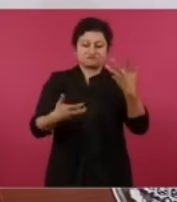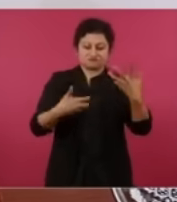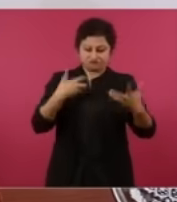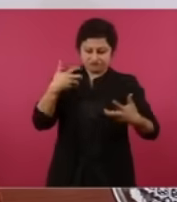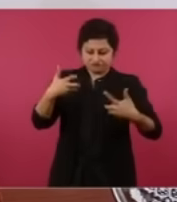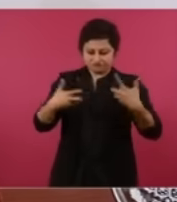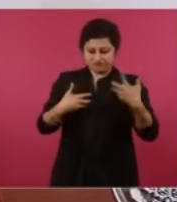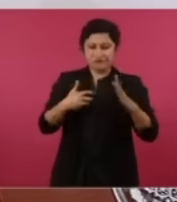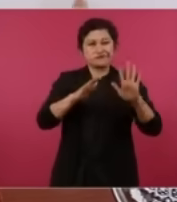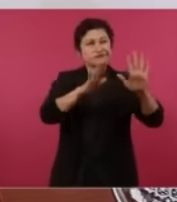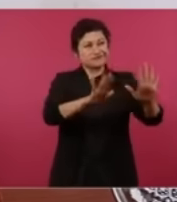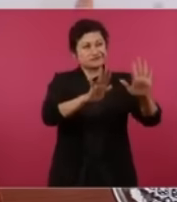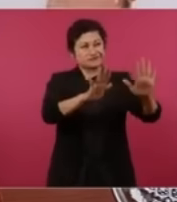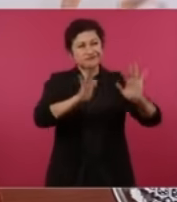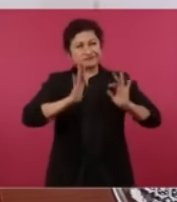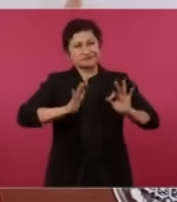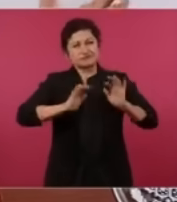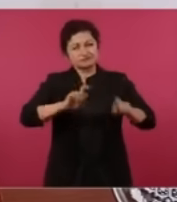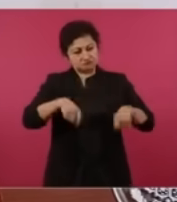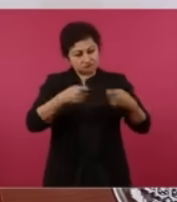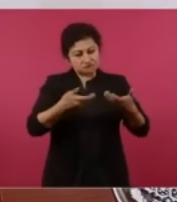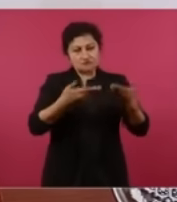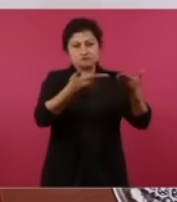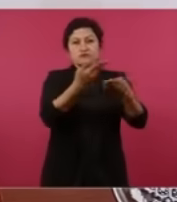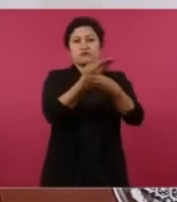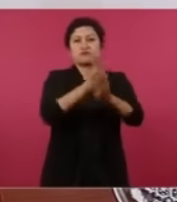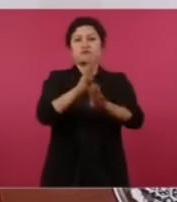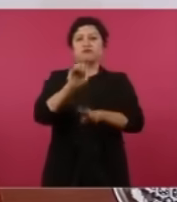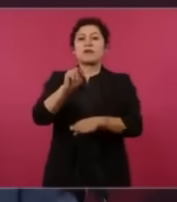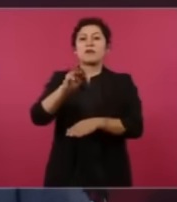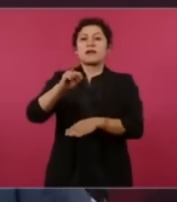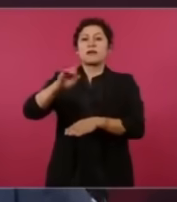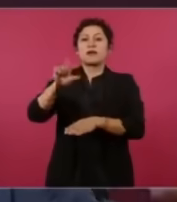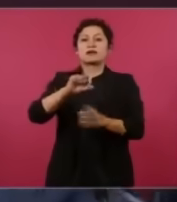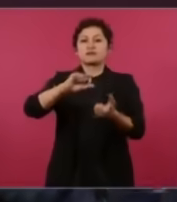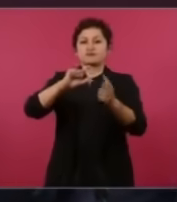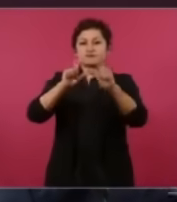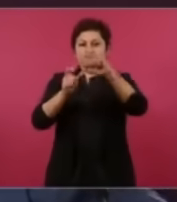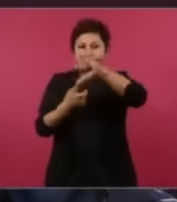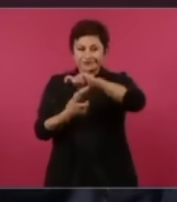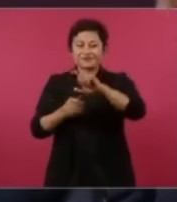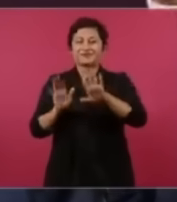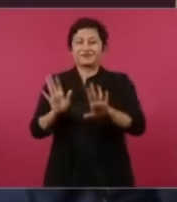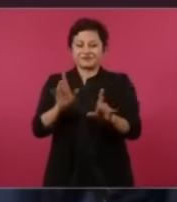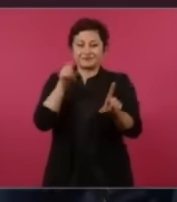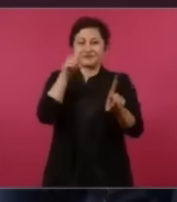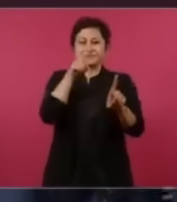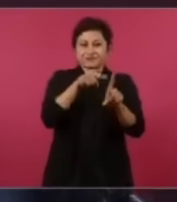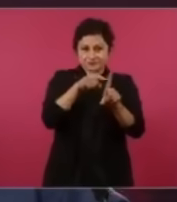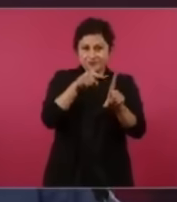Y surgió porque no eran ricos